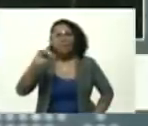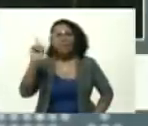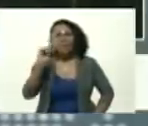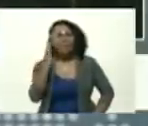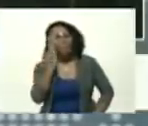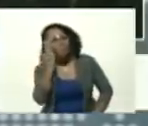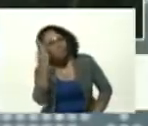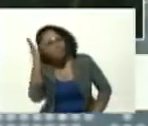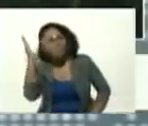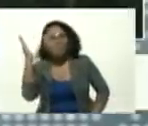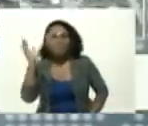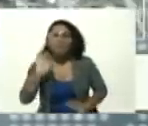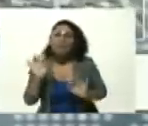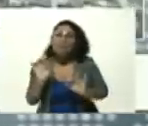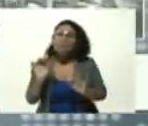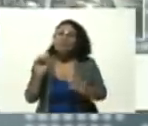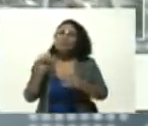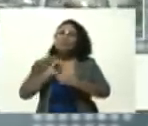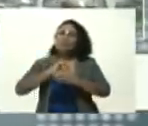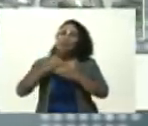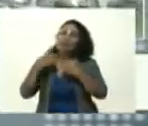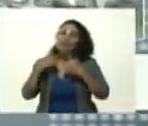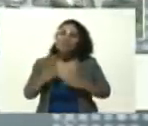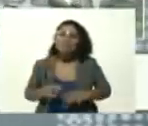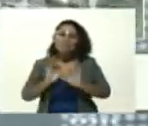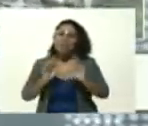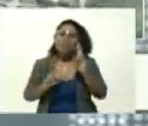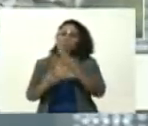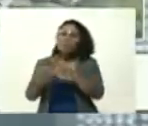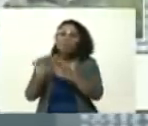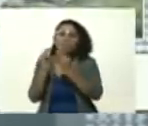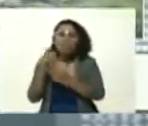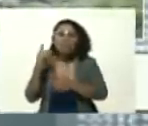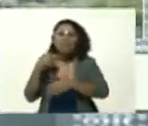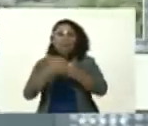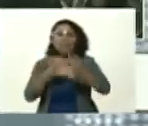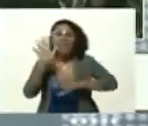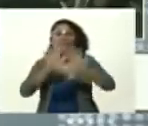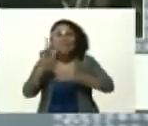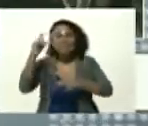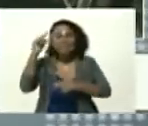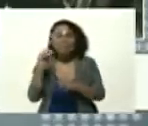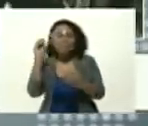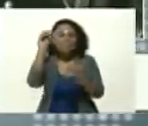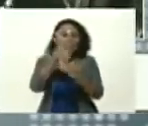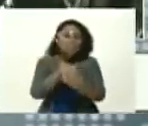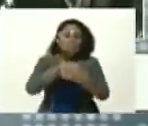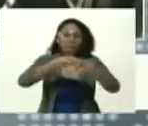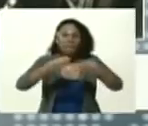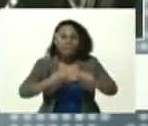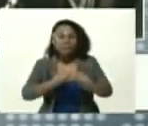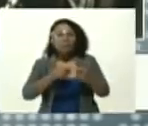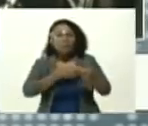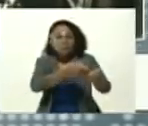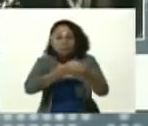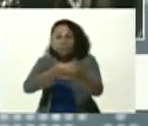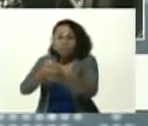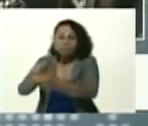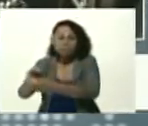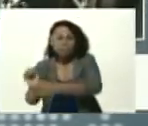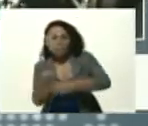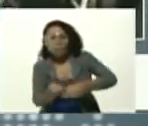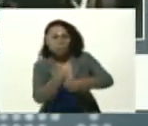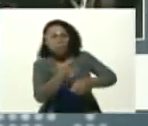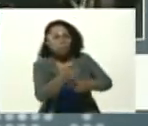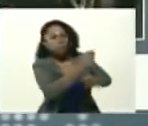duermen, ni ven a la familia. Y tienen 15 días metidos entre el barro, limpiando barro,